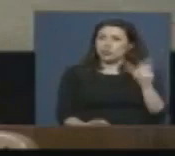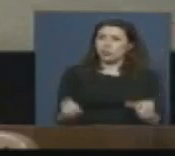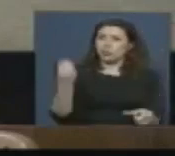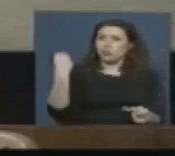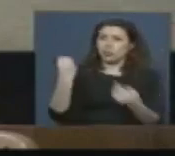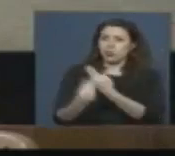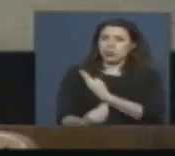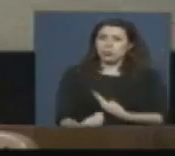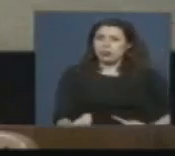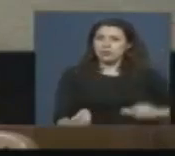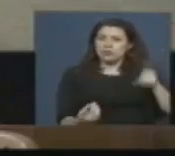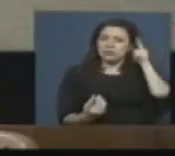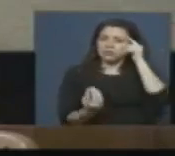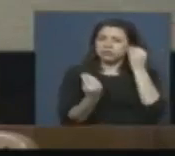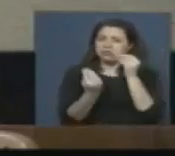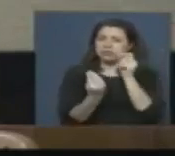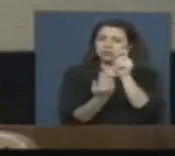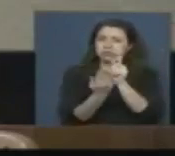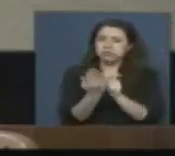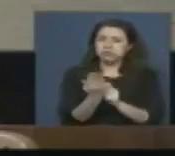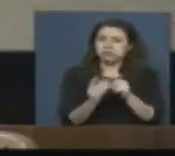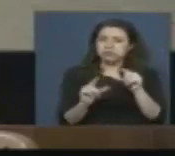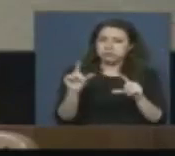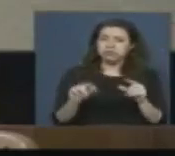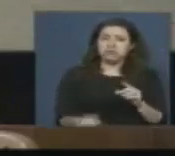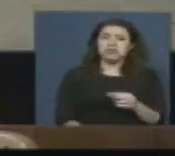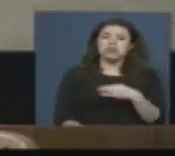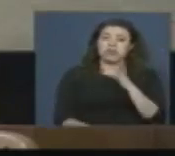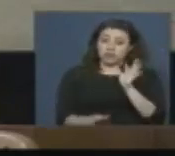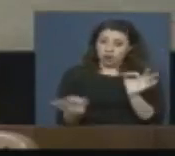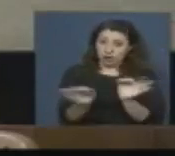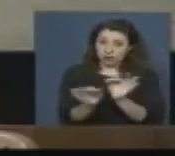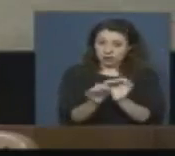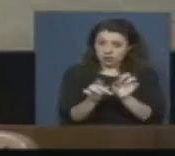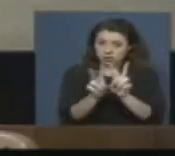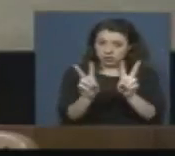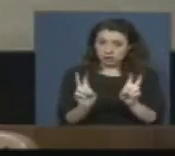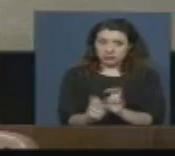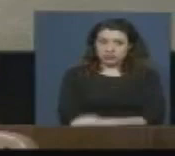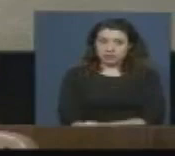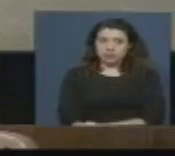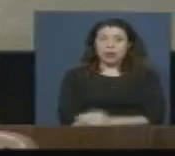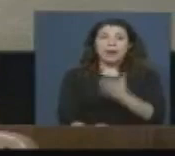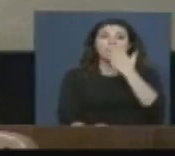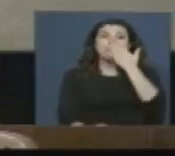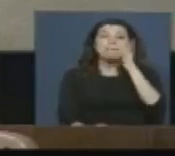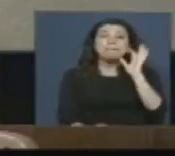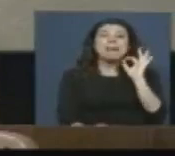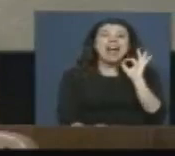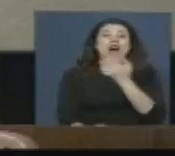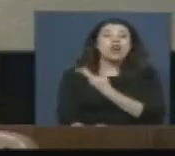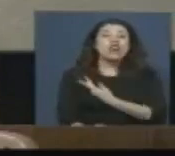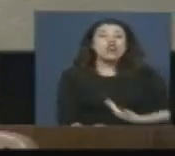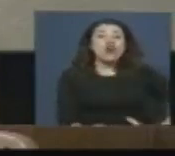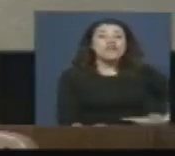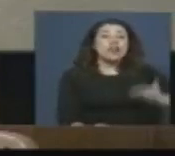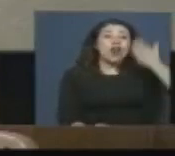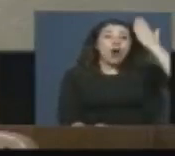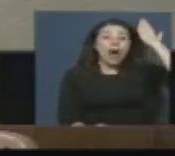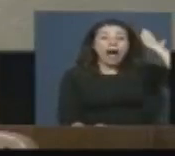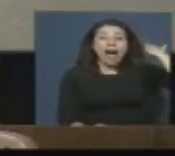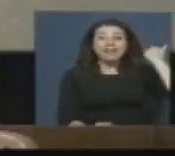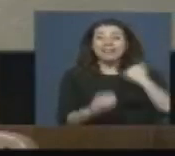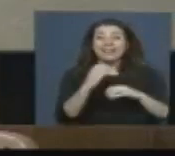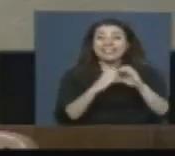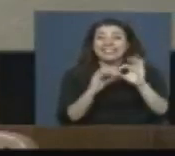presidente y un gran estadista. Para que partamos de la base de eso. El mejor gobierno que tuvimos en el siglo pasado,